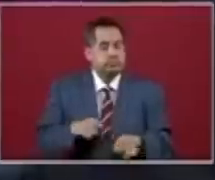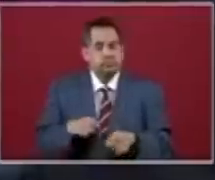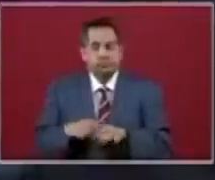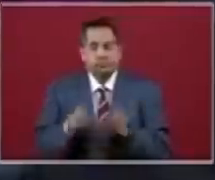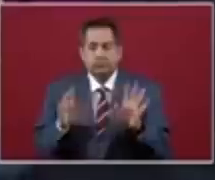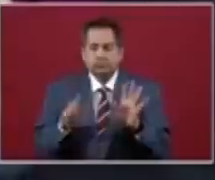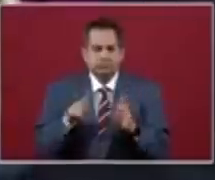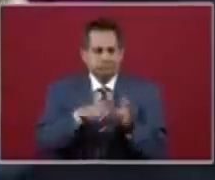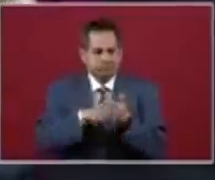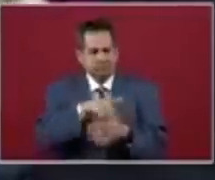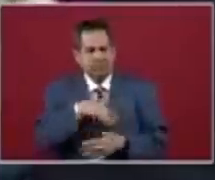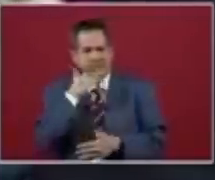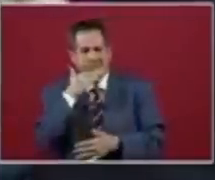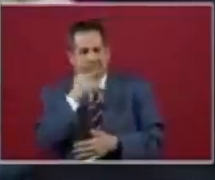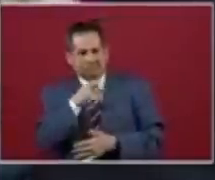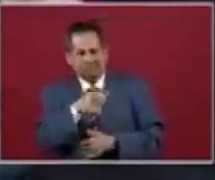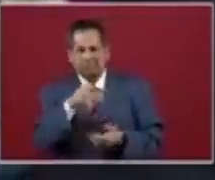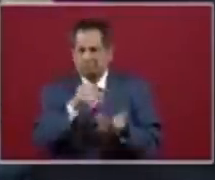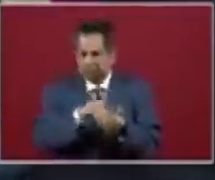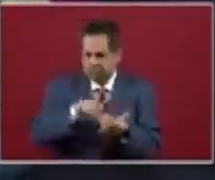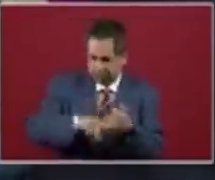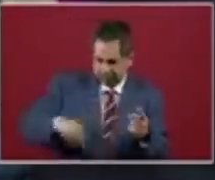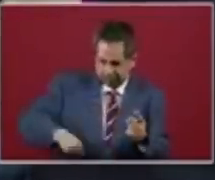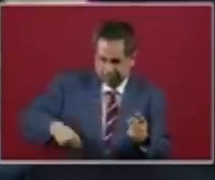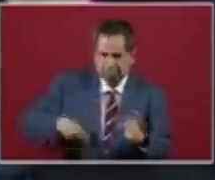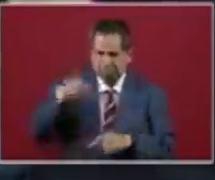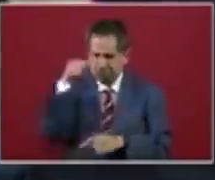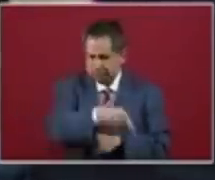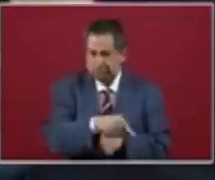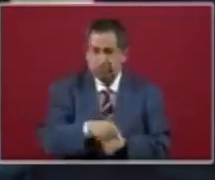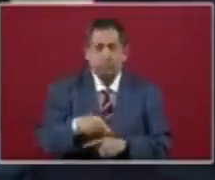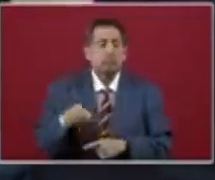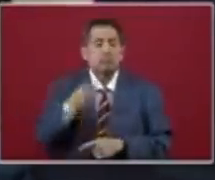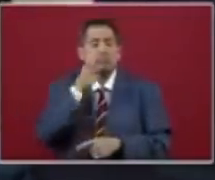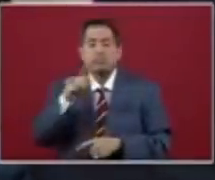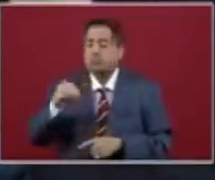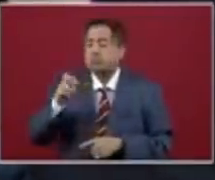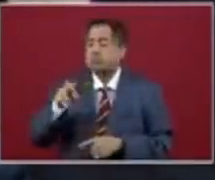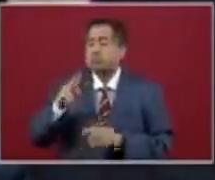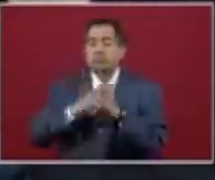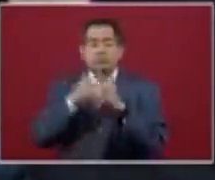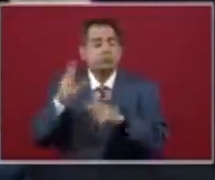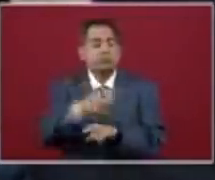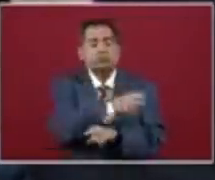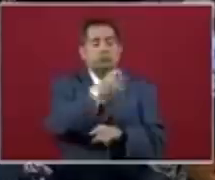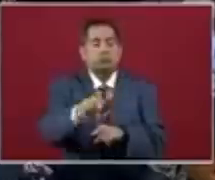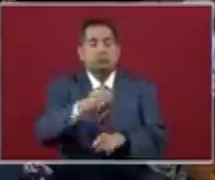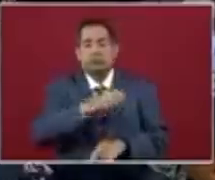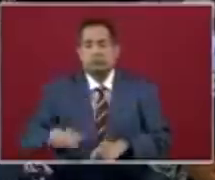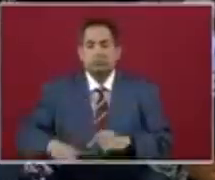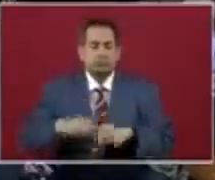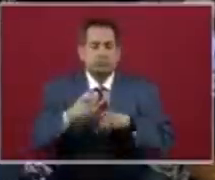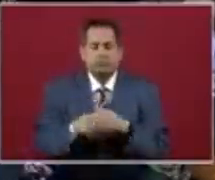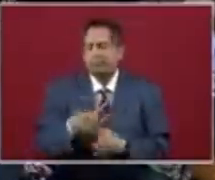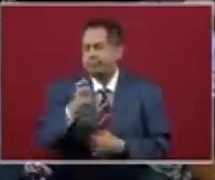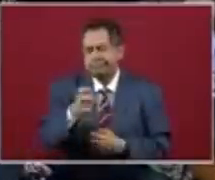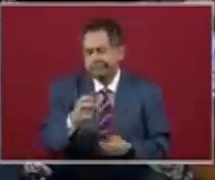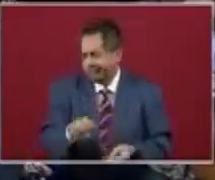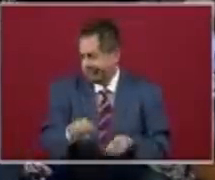manos manchadas de sangre, dice, y que el partido de usted, Morena, pues lo postule nuevamente como candidato. Eso es otro